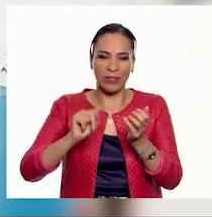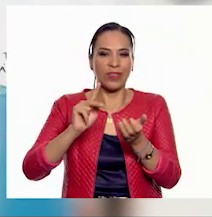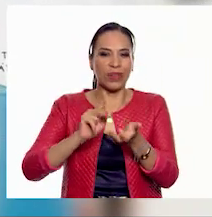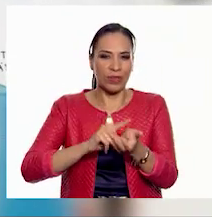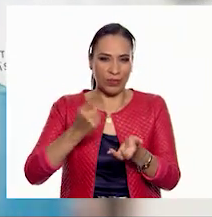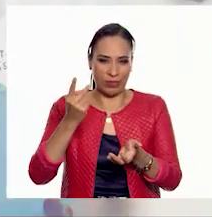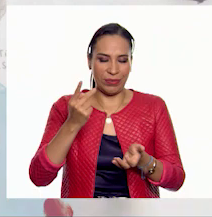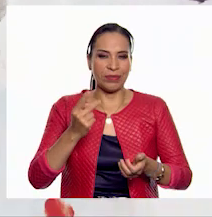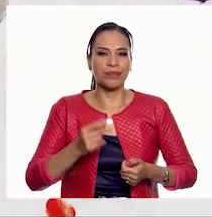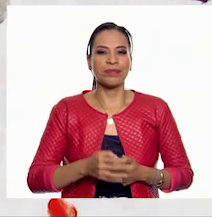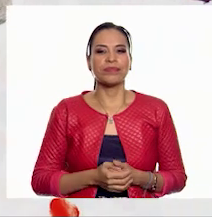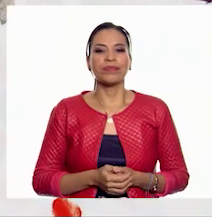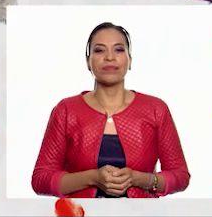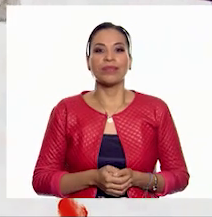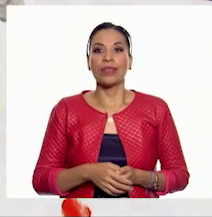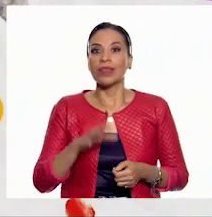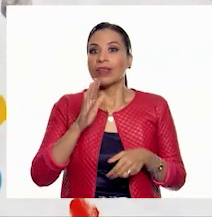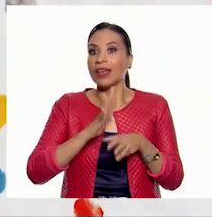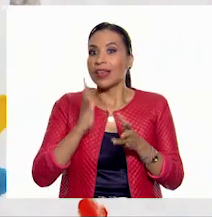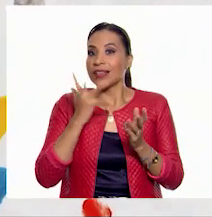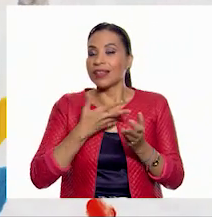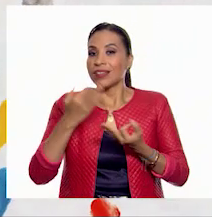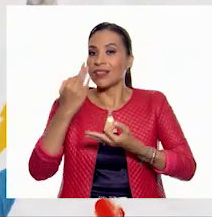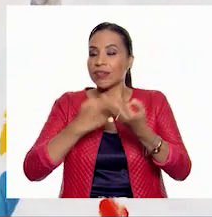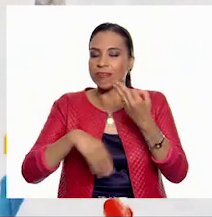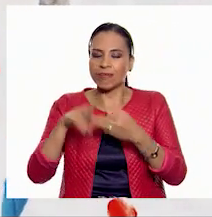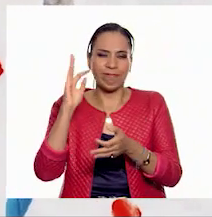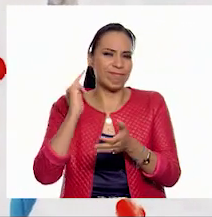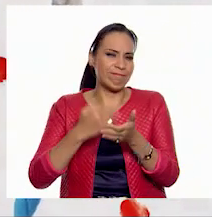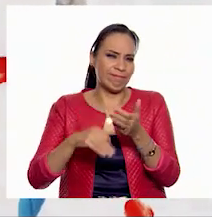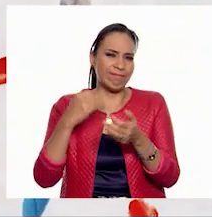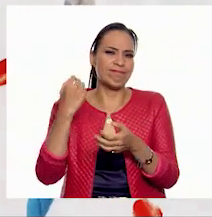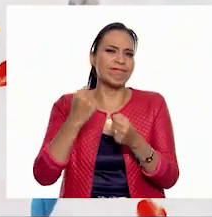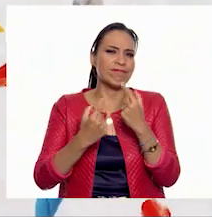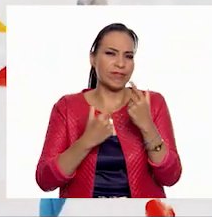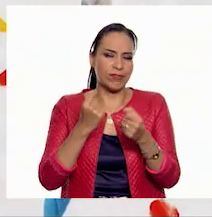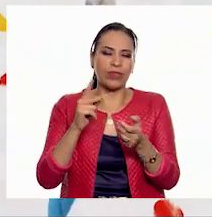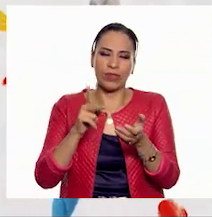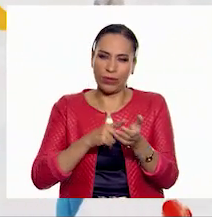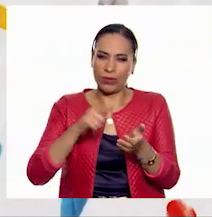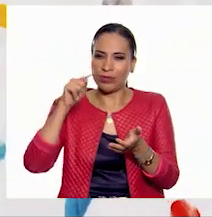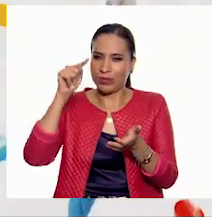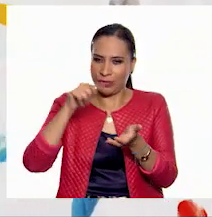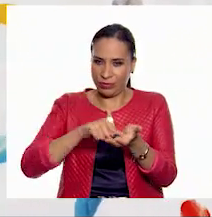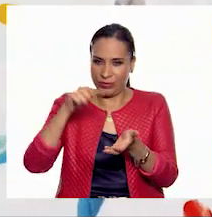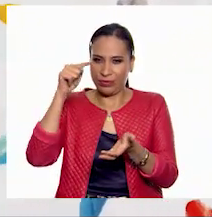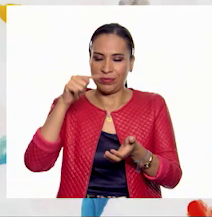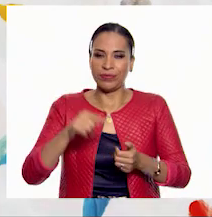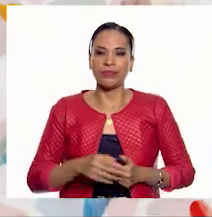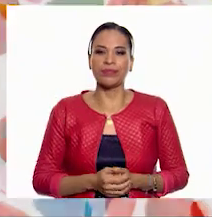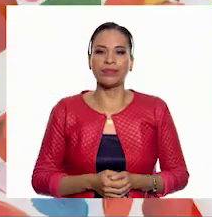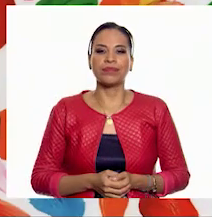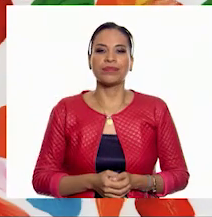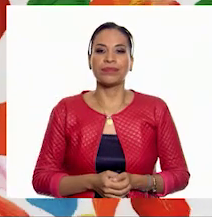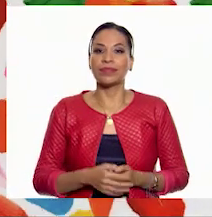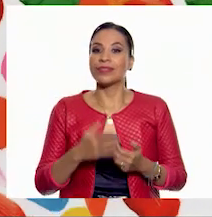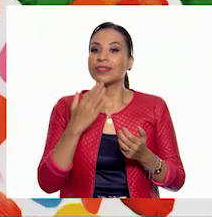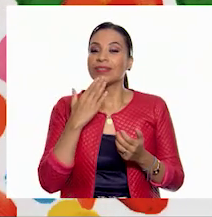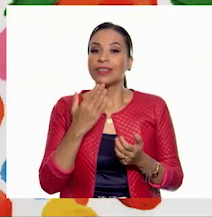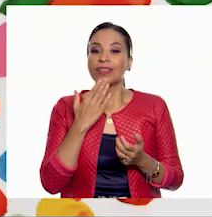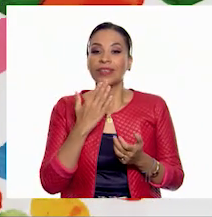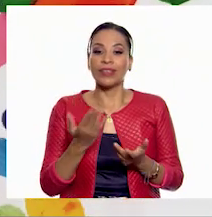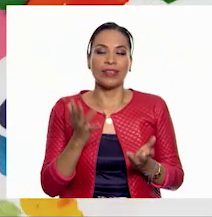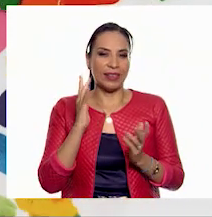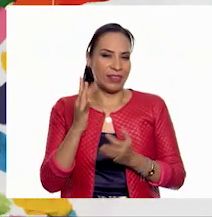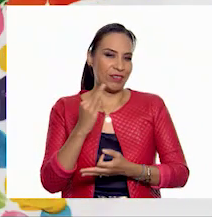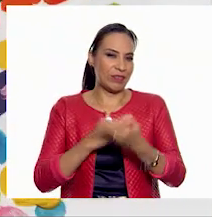más. ¡Ya están aquí! Pero aún faltan algunos. Presiona una última vez. ¡Muy bien!